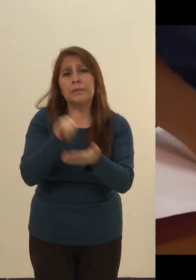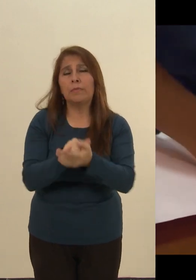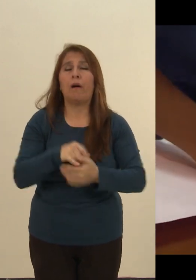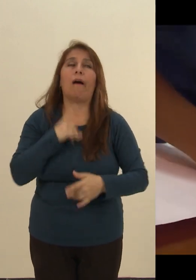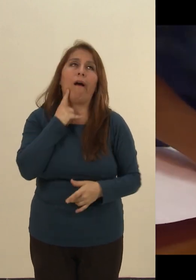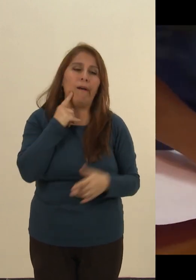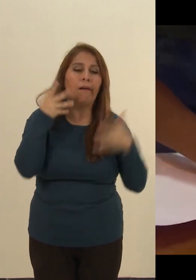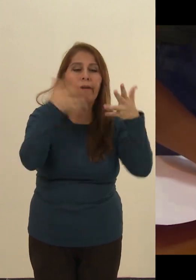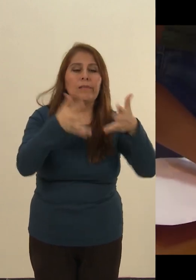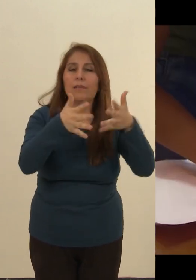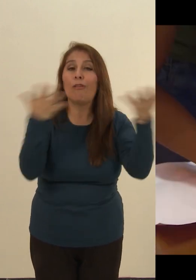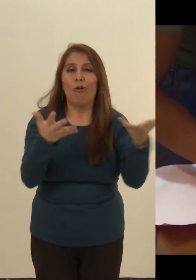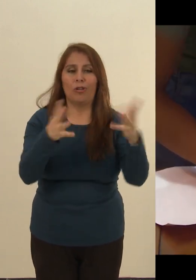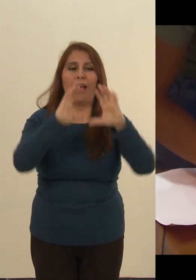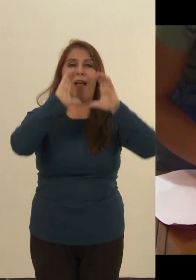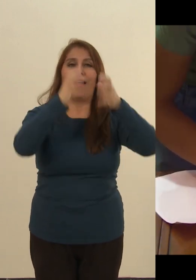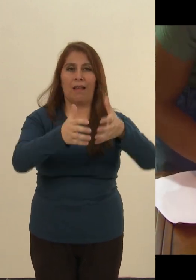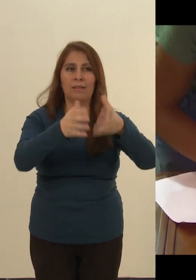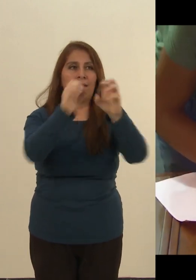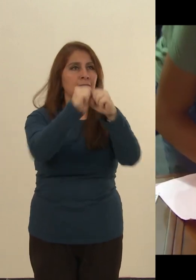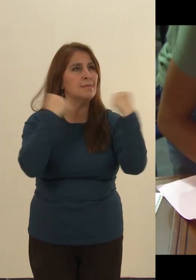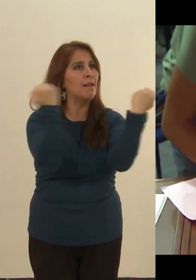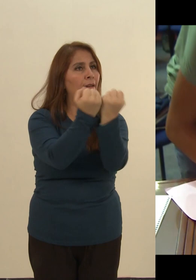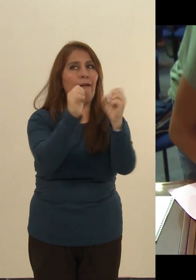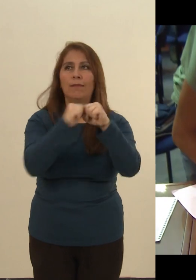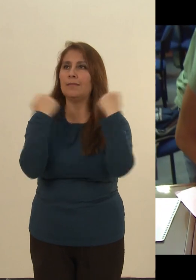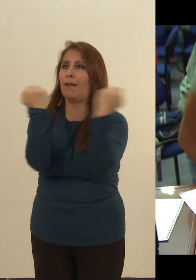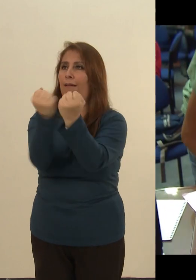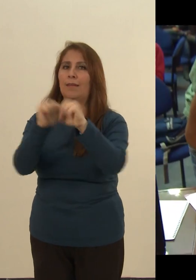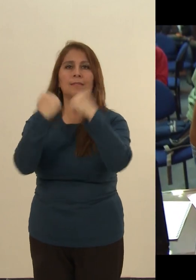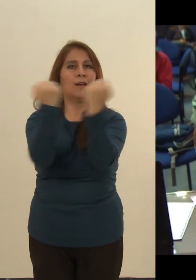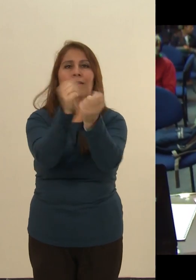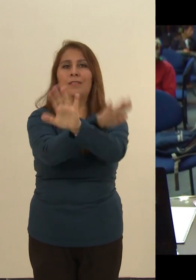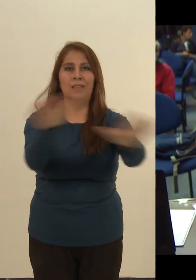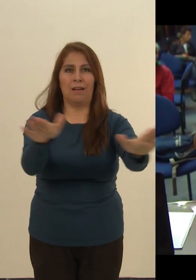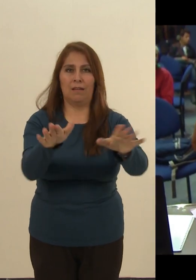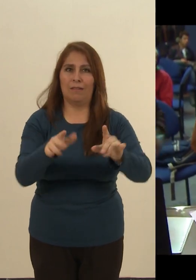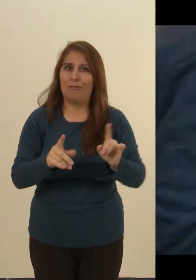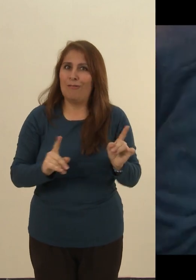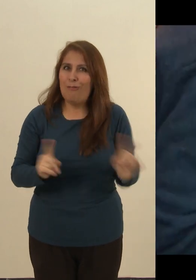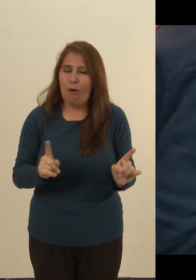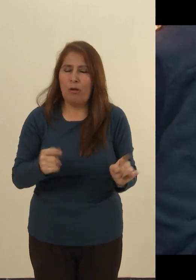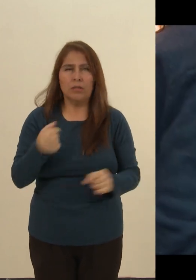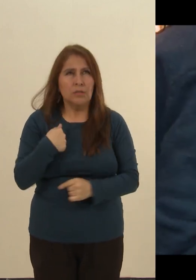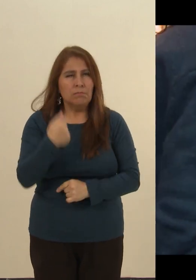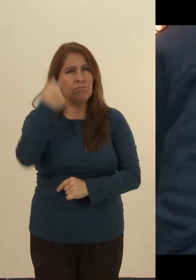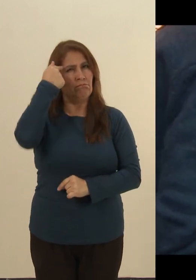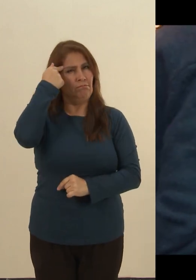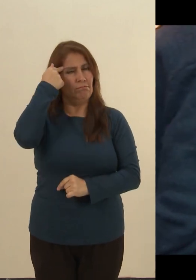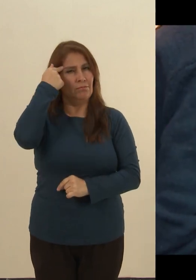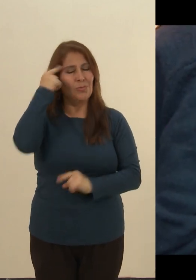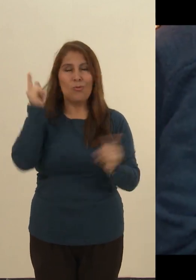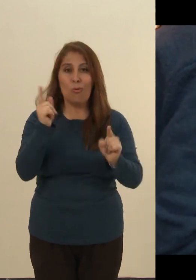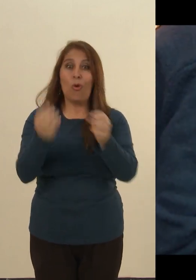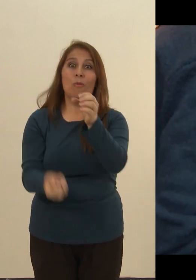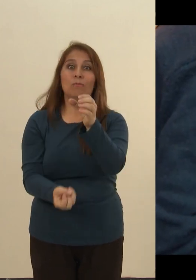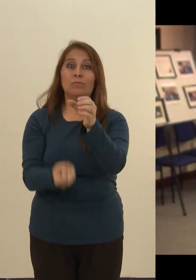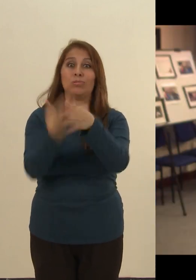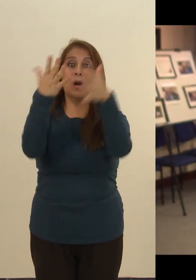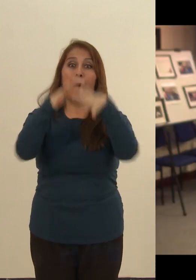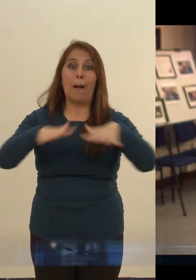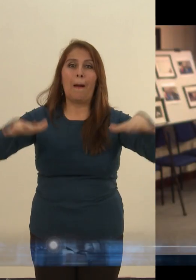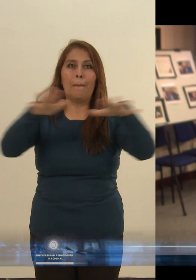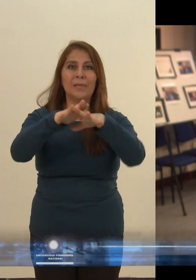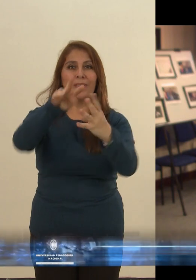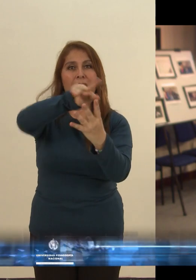se ha hecho y es dar clases en ese proceso de aprendizaje y enseñanza, en salones. Entonces nosotros